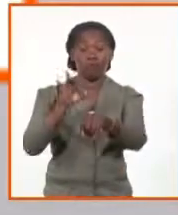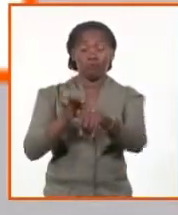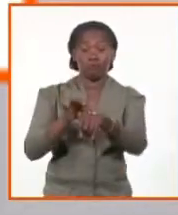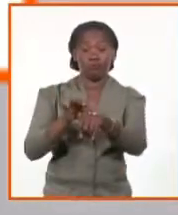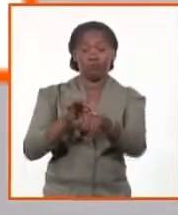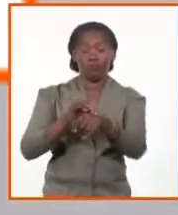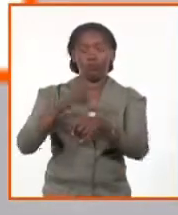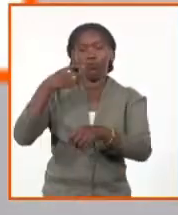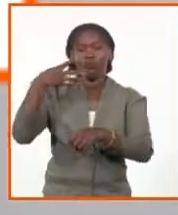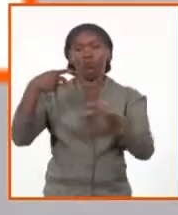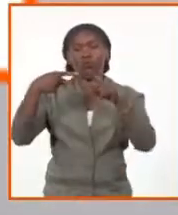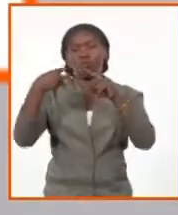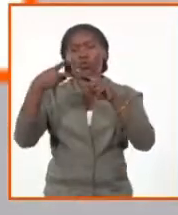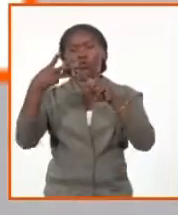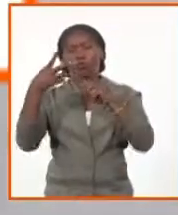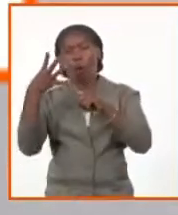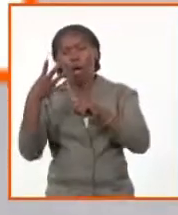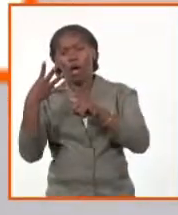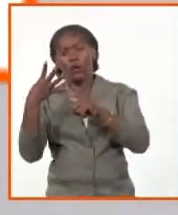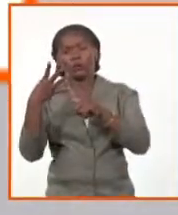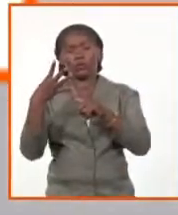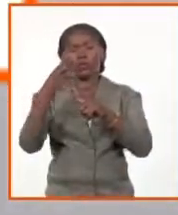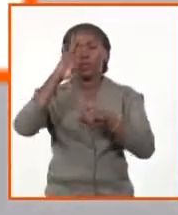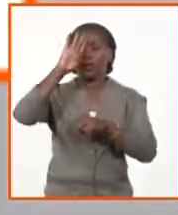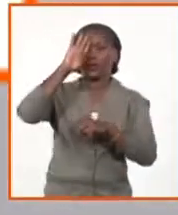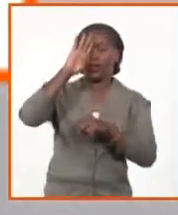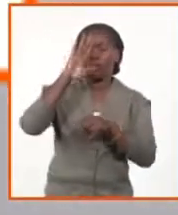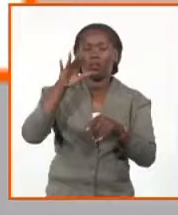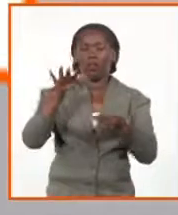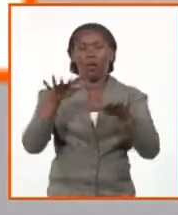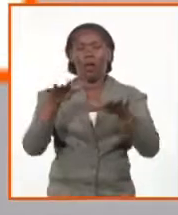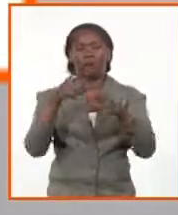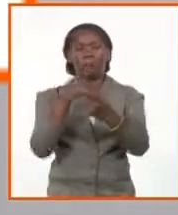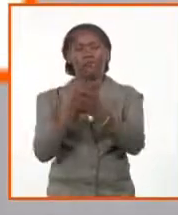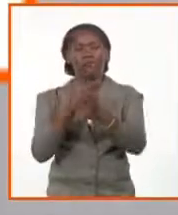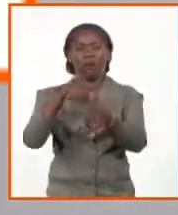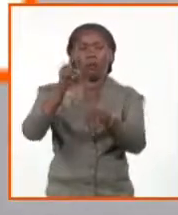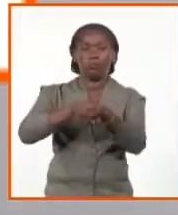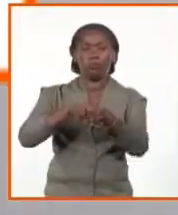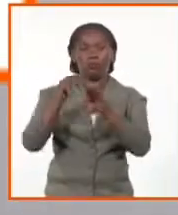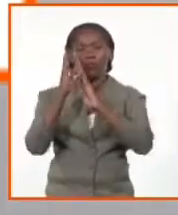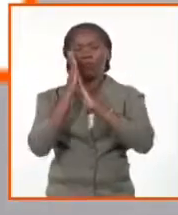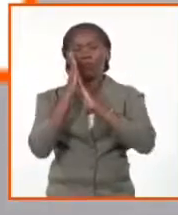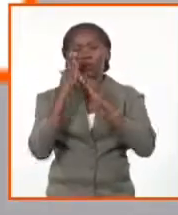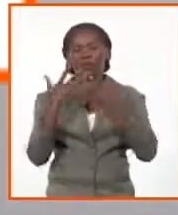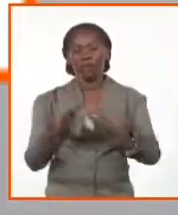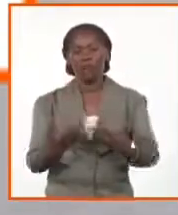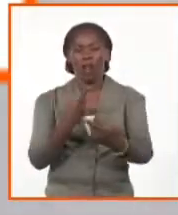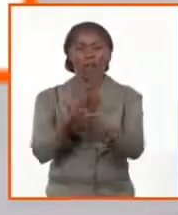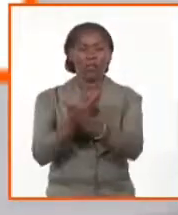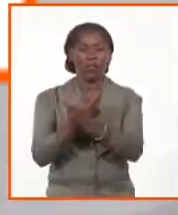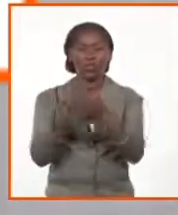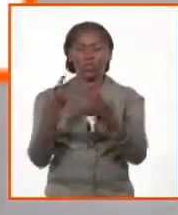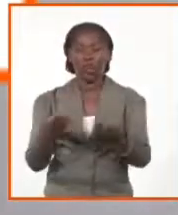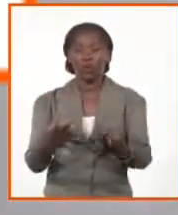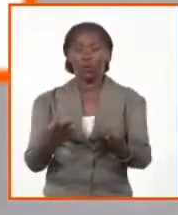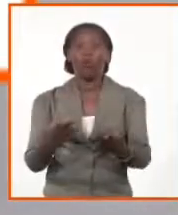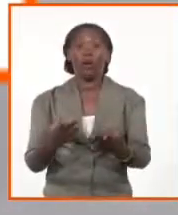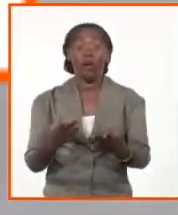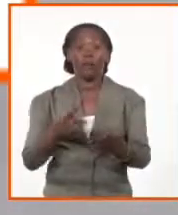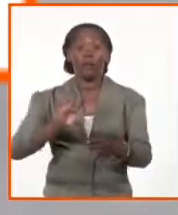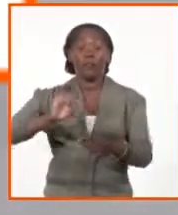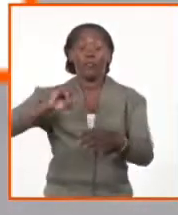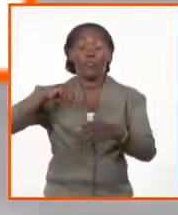por eso lo que se decía de la importancia de ir las primeras las primeras obras los primeros días los primeros días les podemos hablar lo que debemos hacer